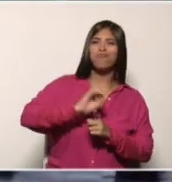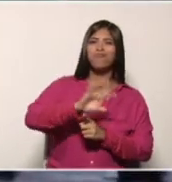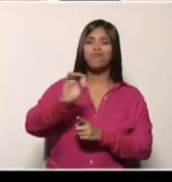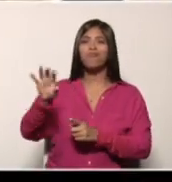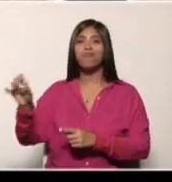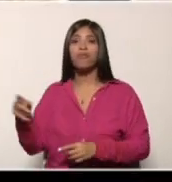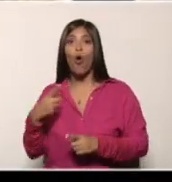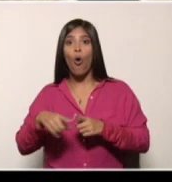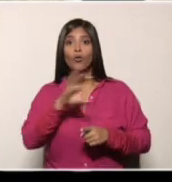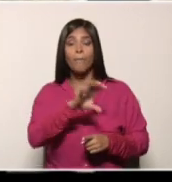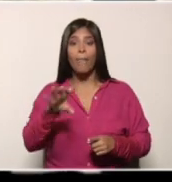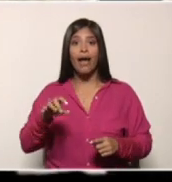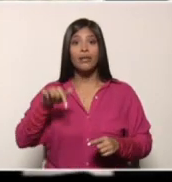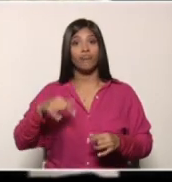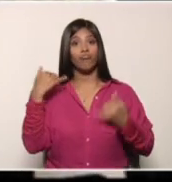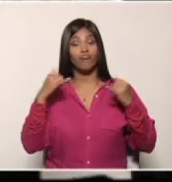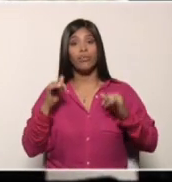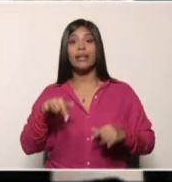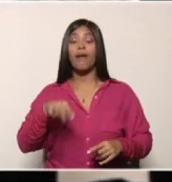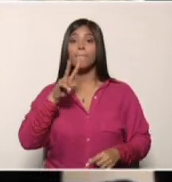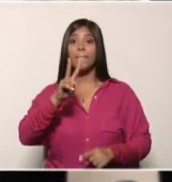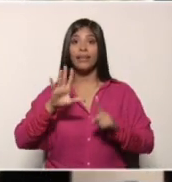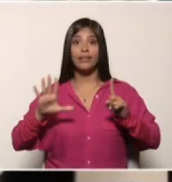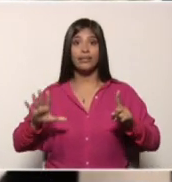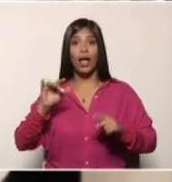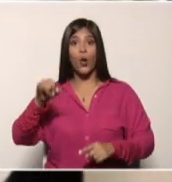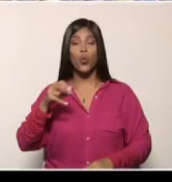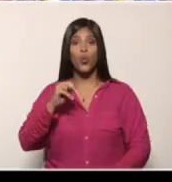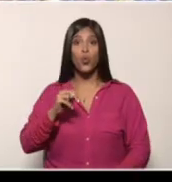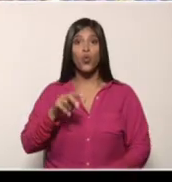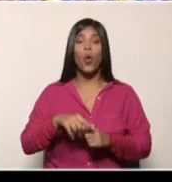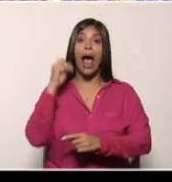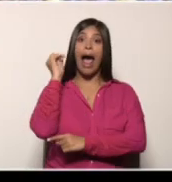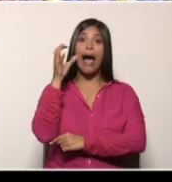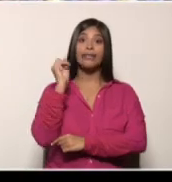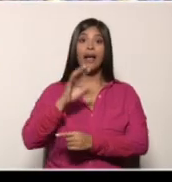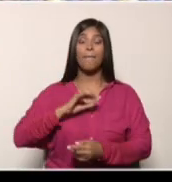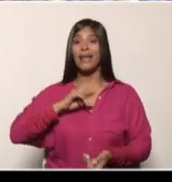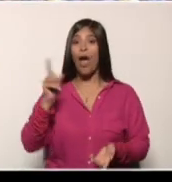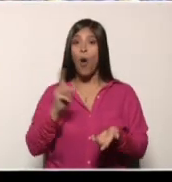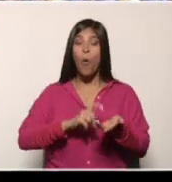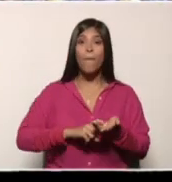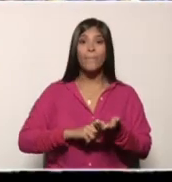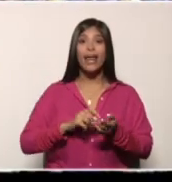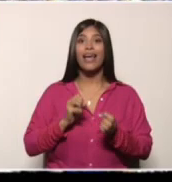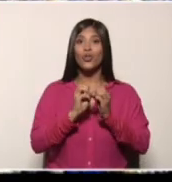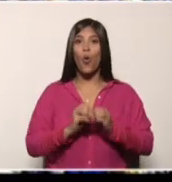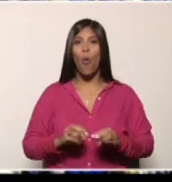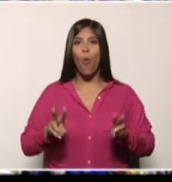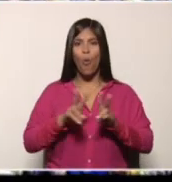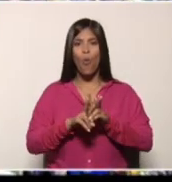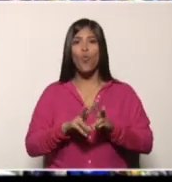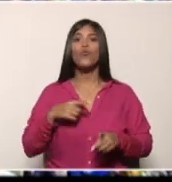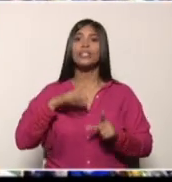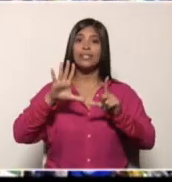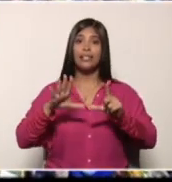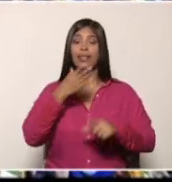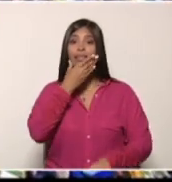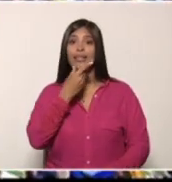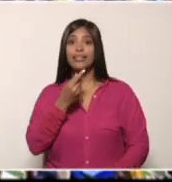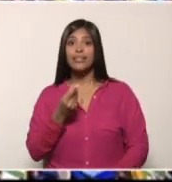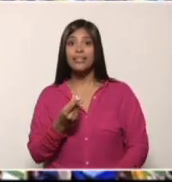el 26 de junio. Así lo proclamó la Asamblea General de la Organización de las Naciones Unidas el 7 de diciembre de